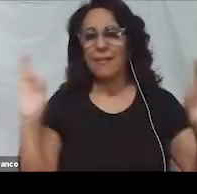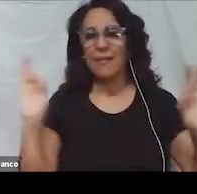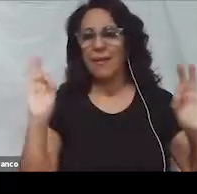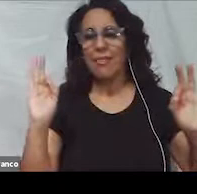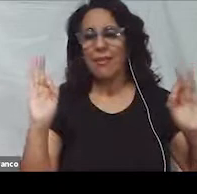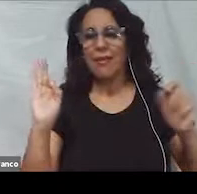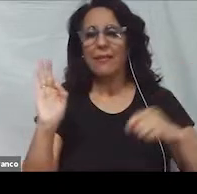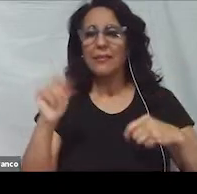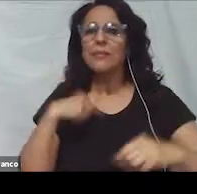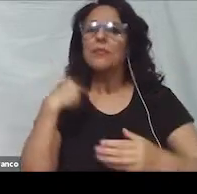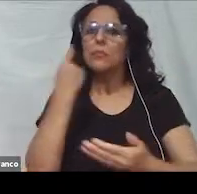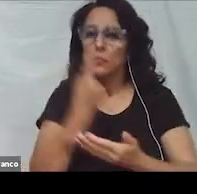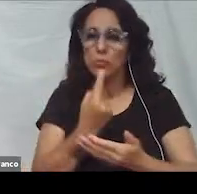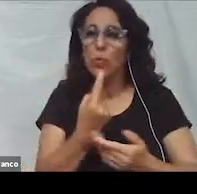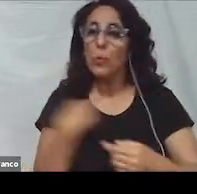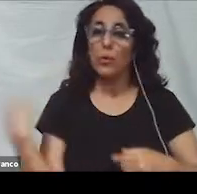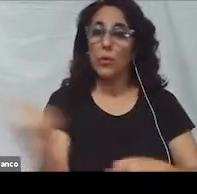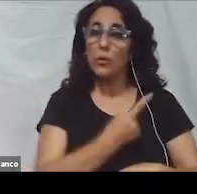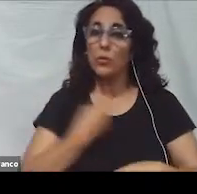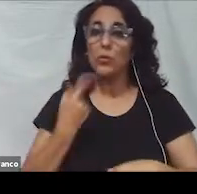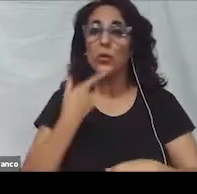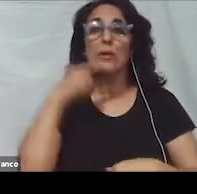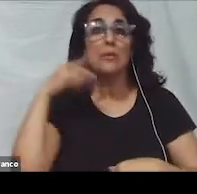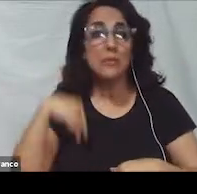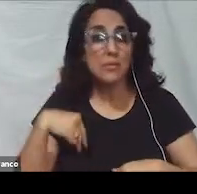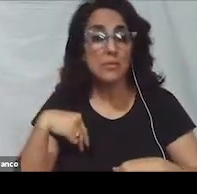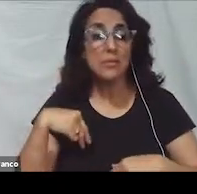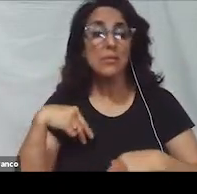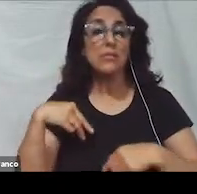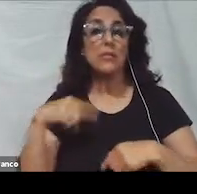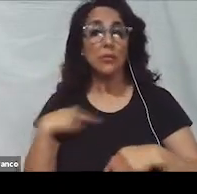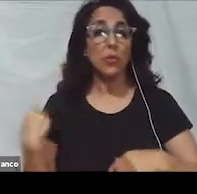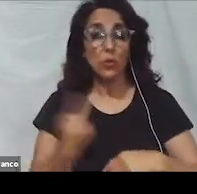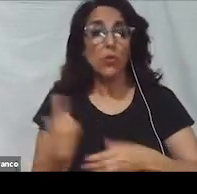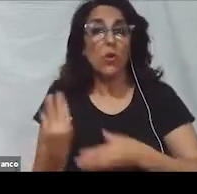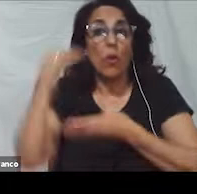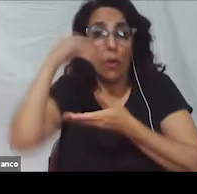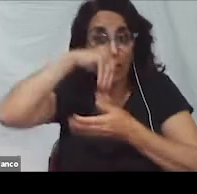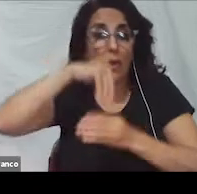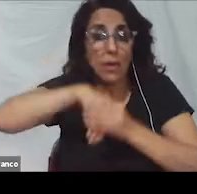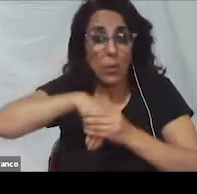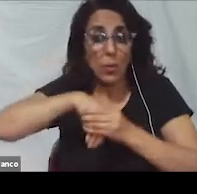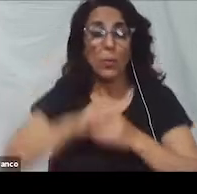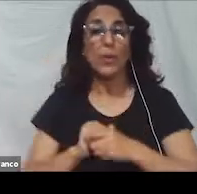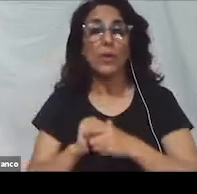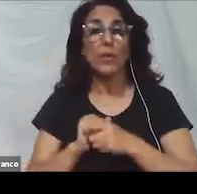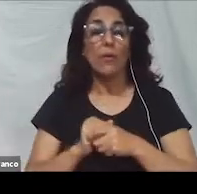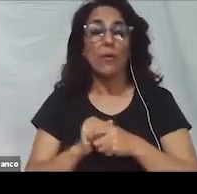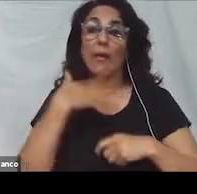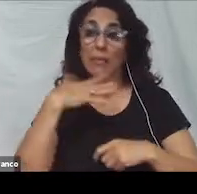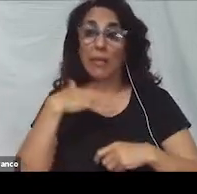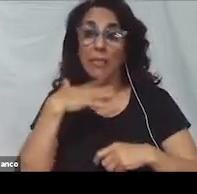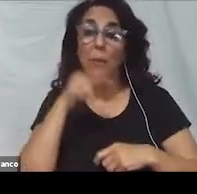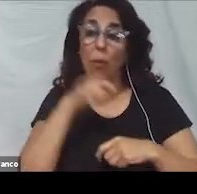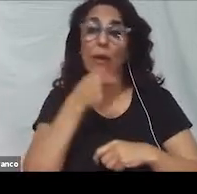nosotros. Sí, a nosotros nos gusta usar esta frase en el colectivo de personas con discapacidad porque nos gusta